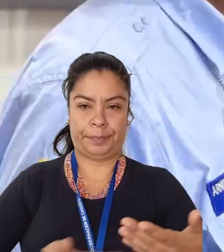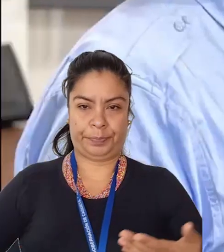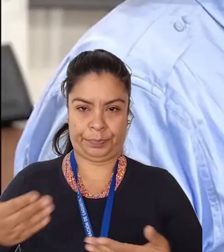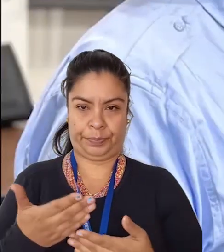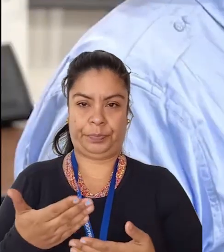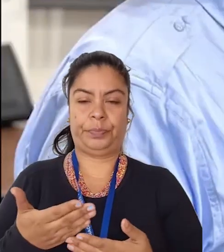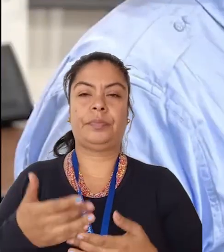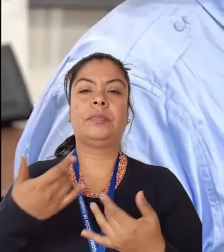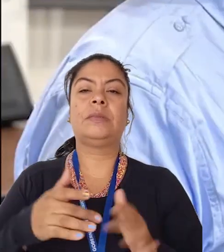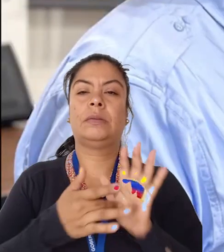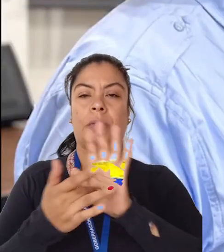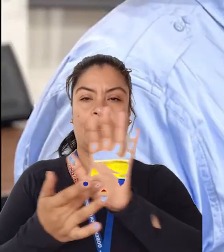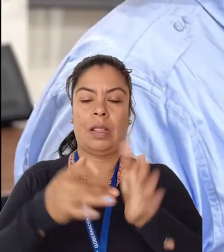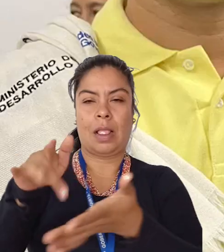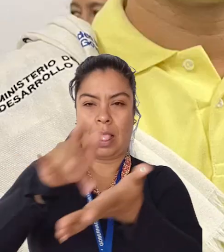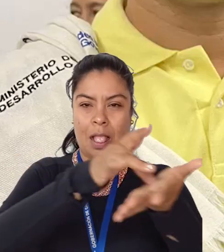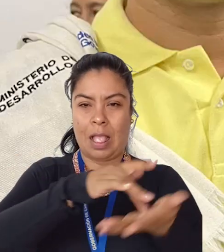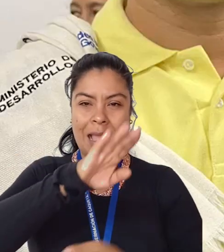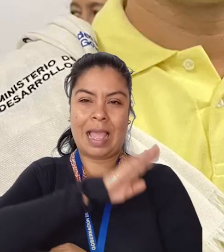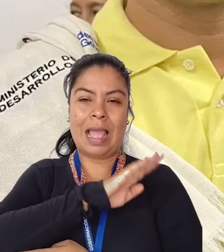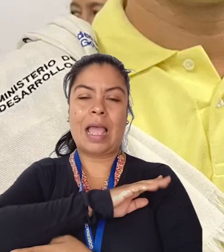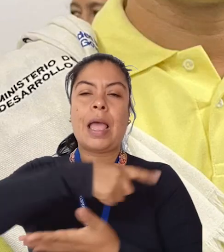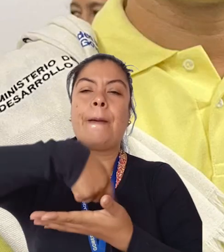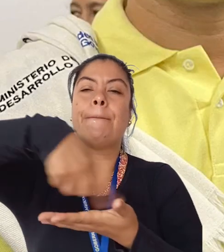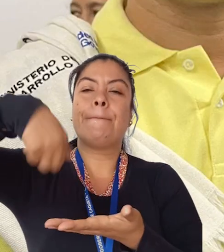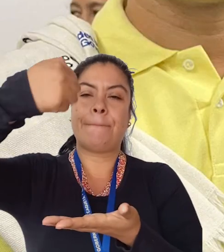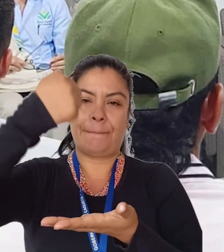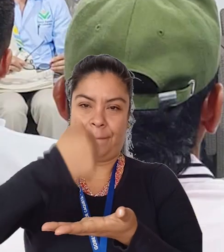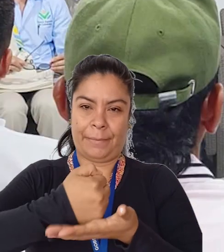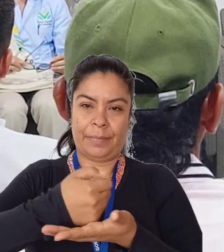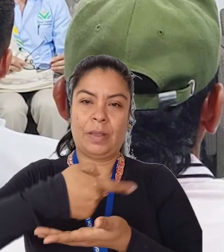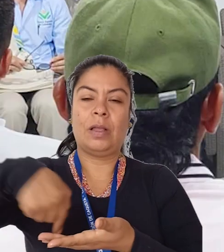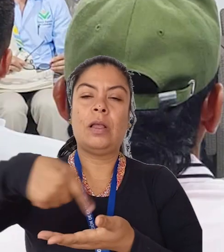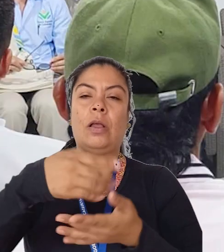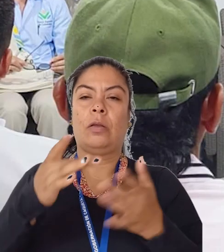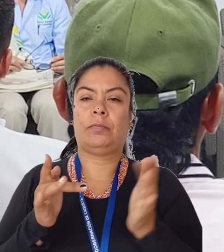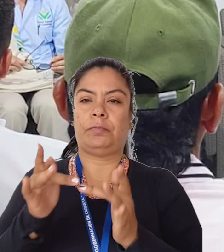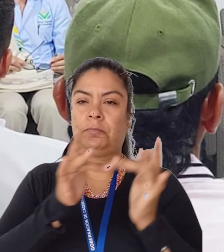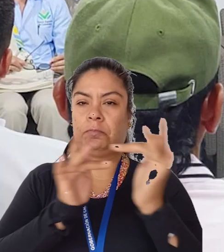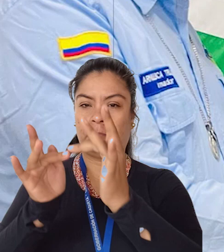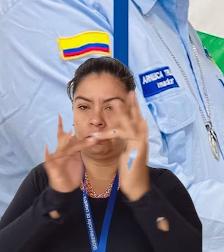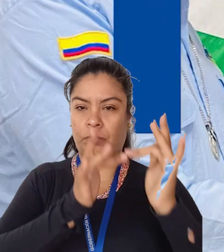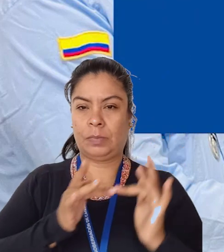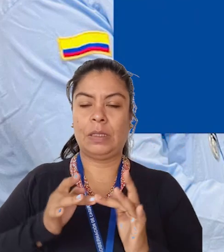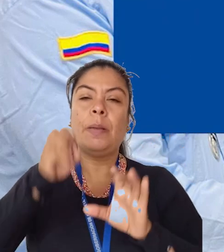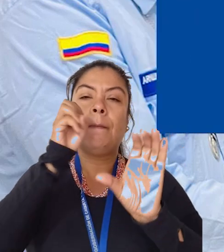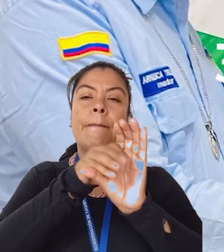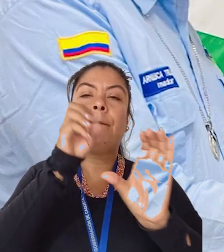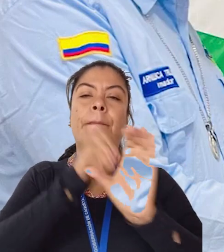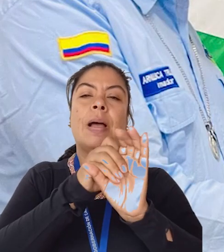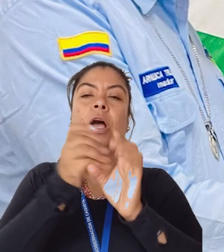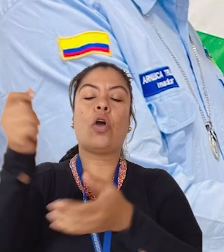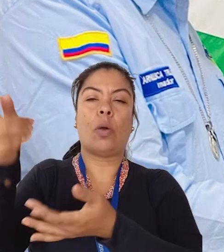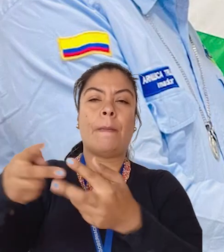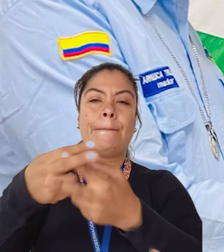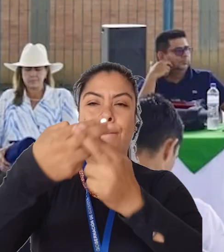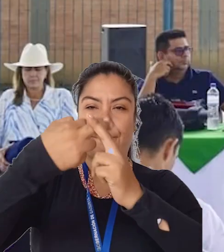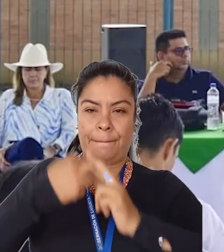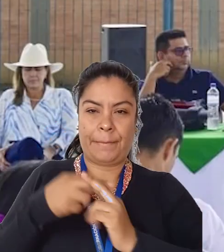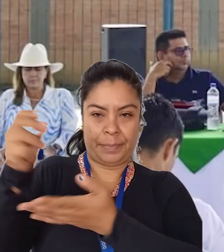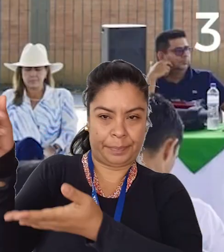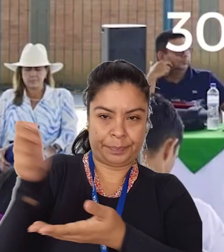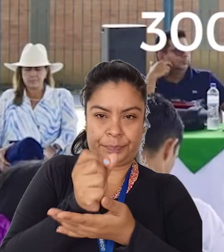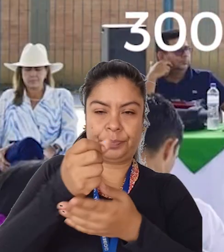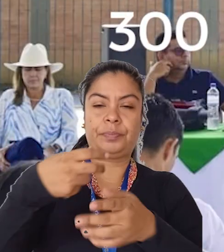Con presencia de los alcaldes del departamento, firmamos convenio de cooperación entre la Gobernación y el Banco Agrario para la financiación de